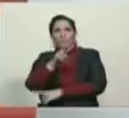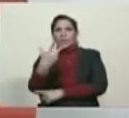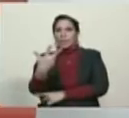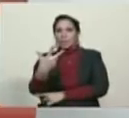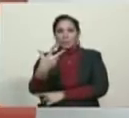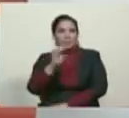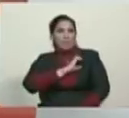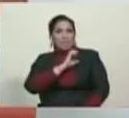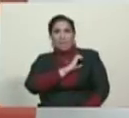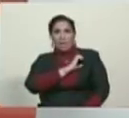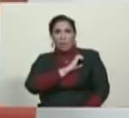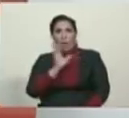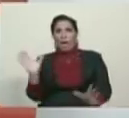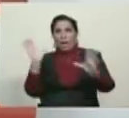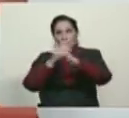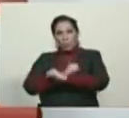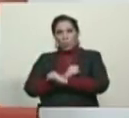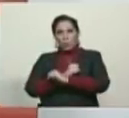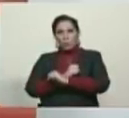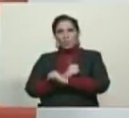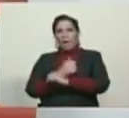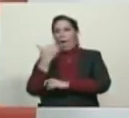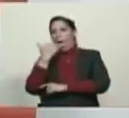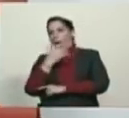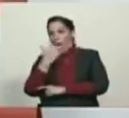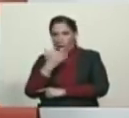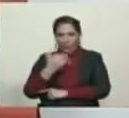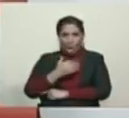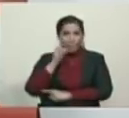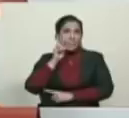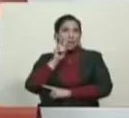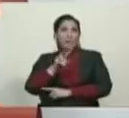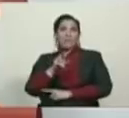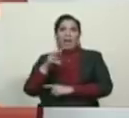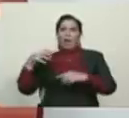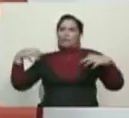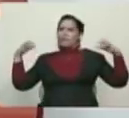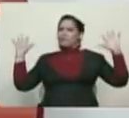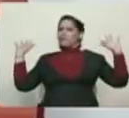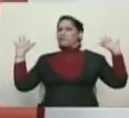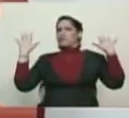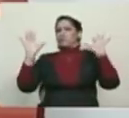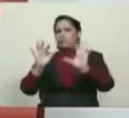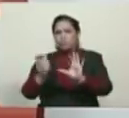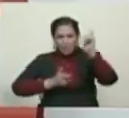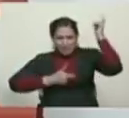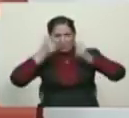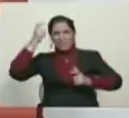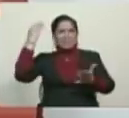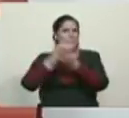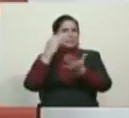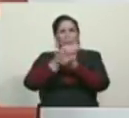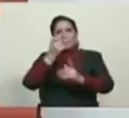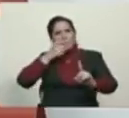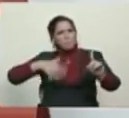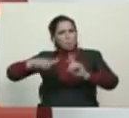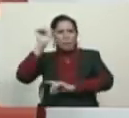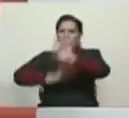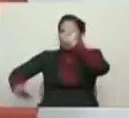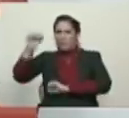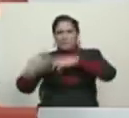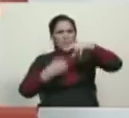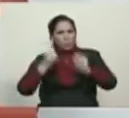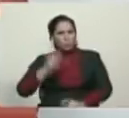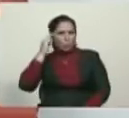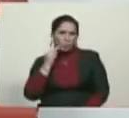provoca reírse, porque van a ver al chavismo en la calle desbordado, como siempre se desborda el pueblo en defensa de la revolución